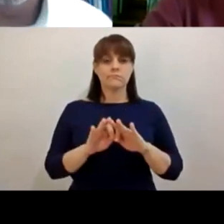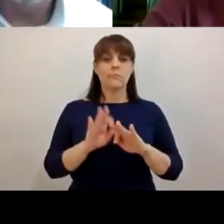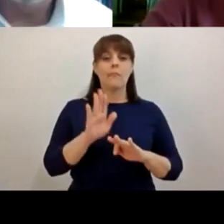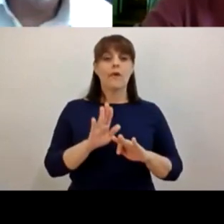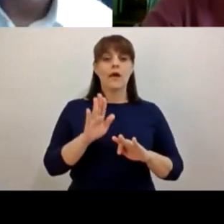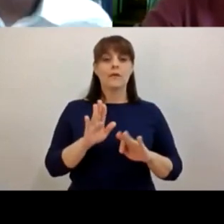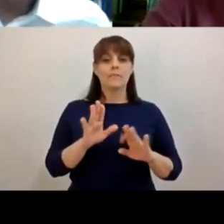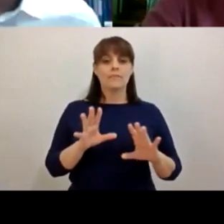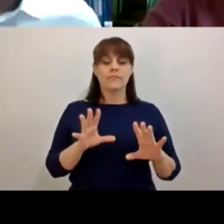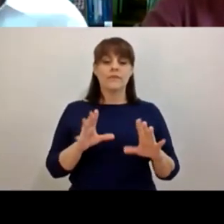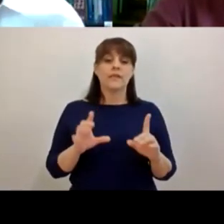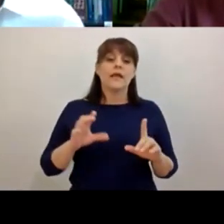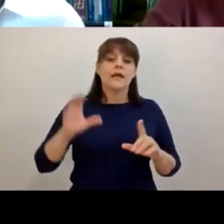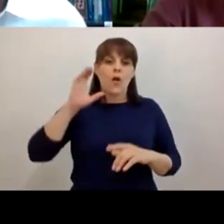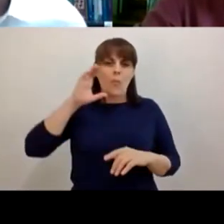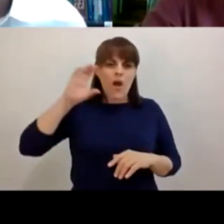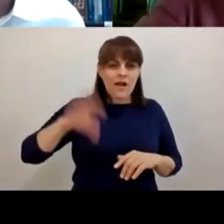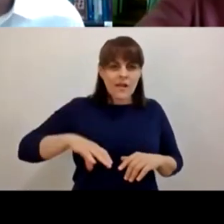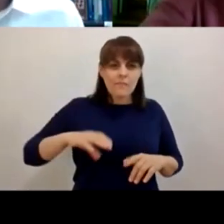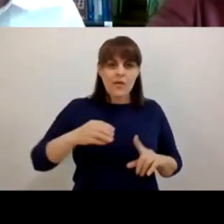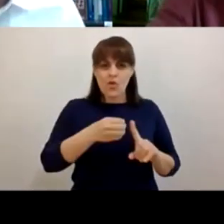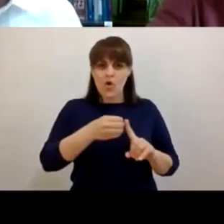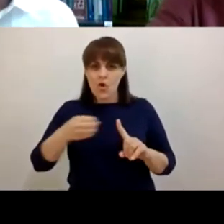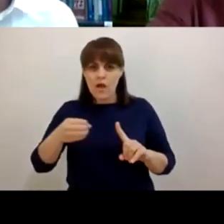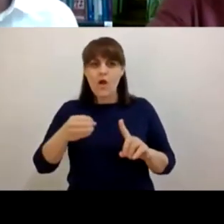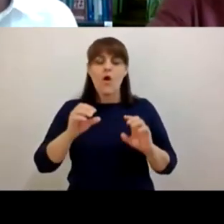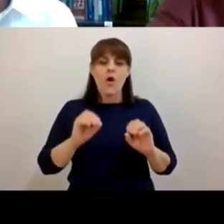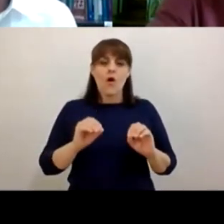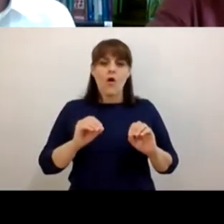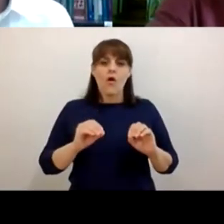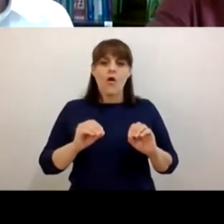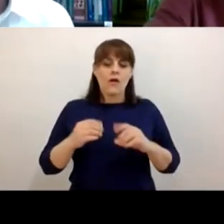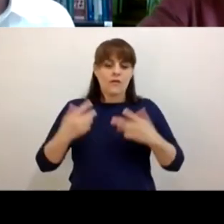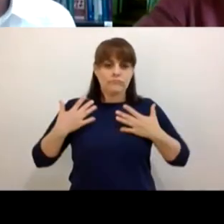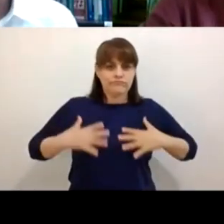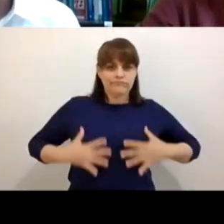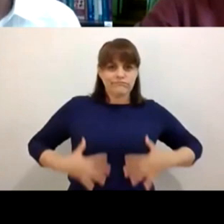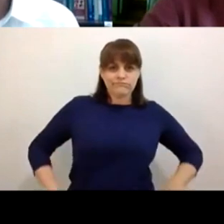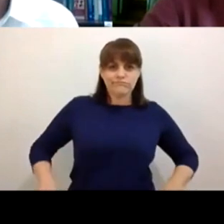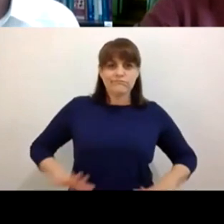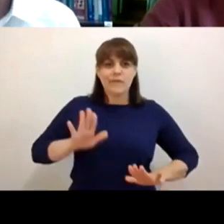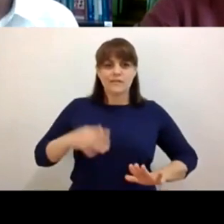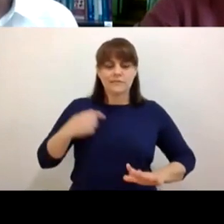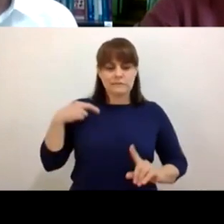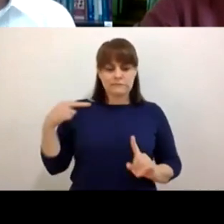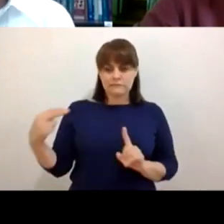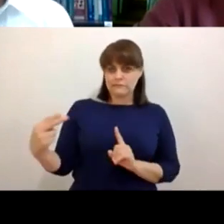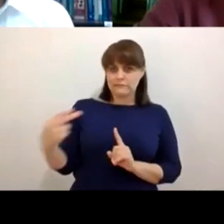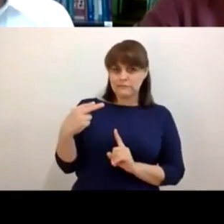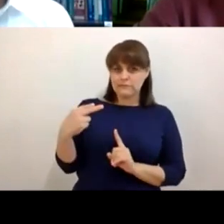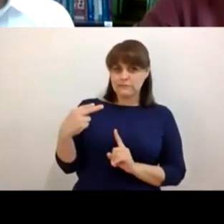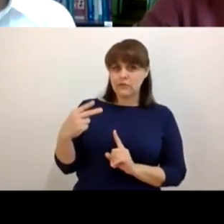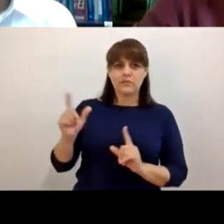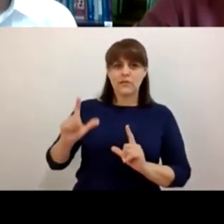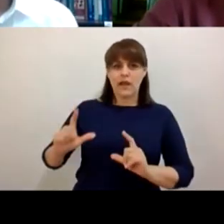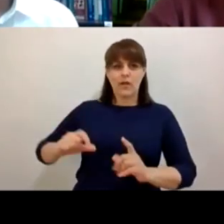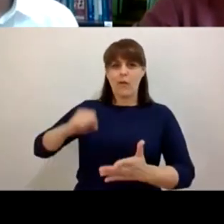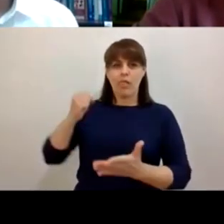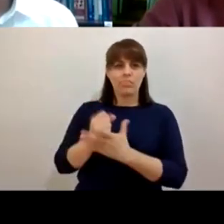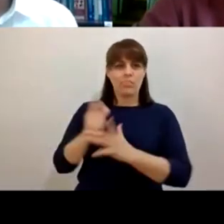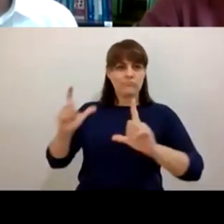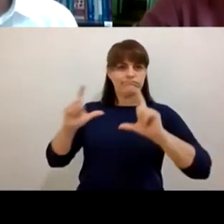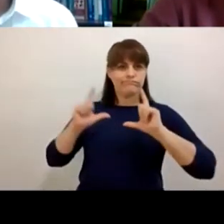o desorganizado o delincuencial en cualquiera de sus vestuarios, se le estigmatiza y